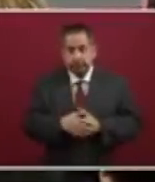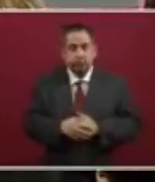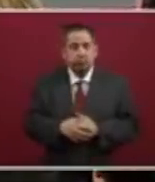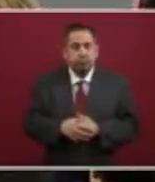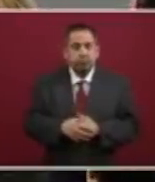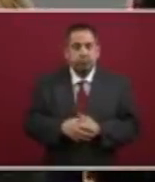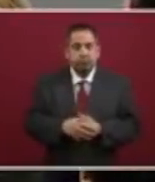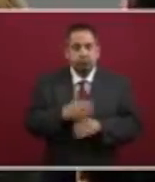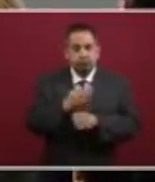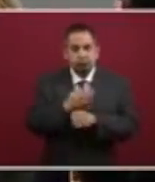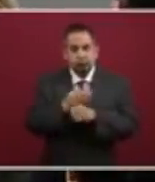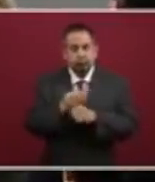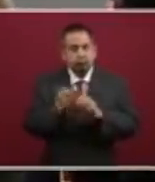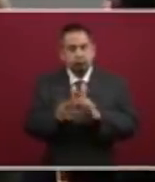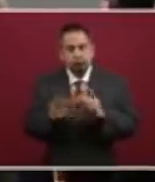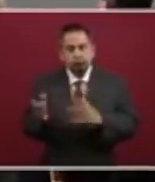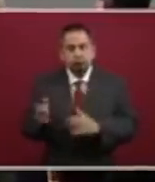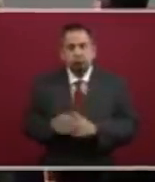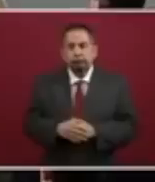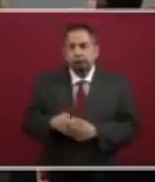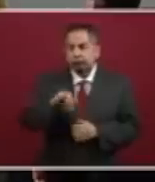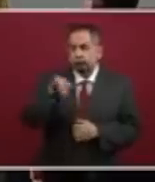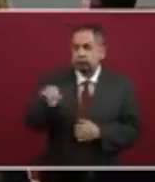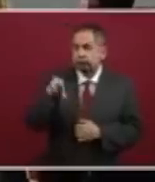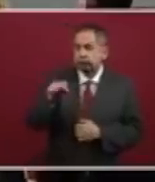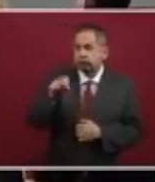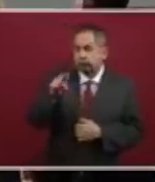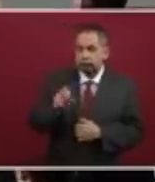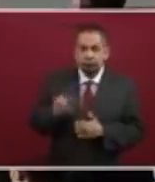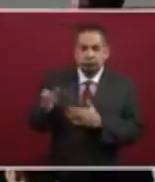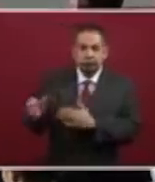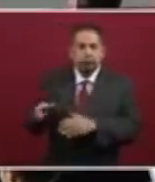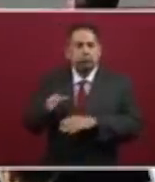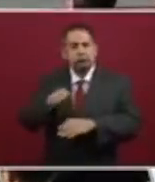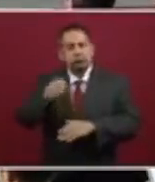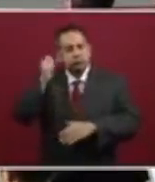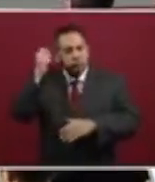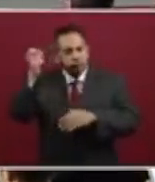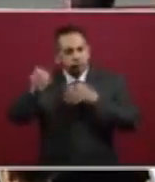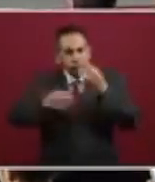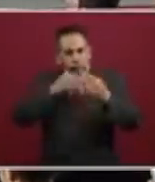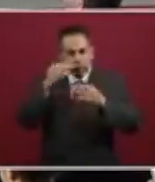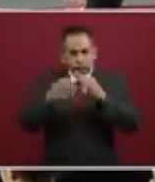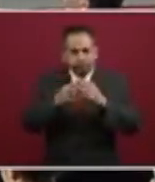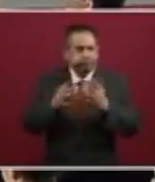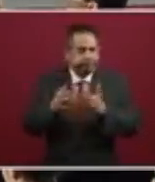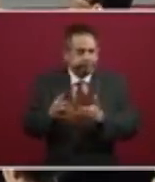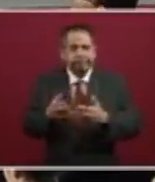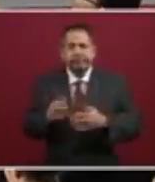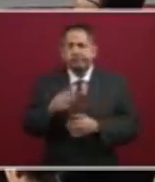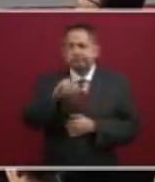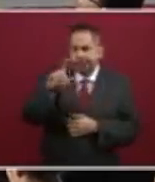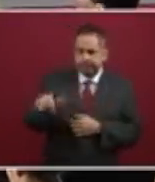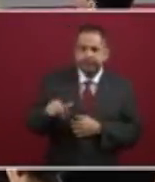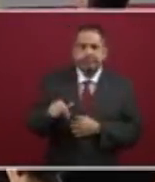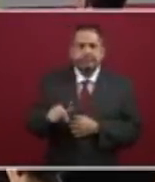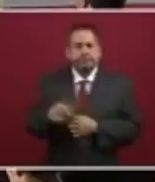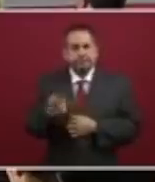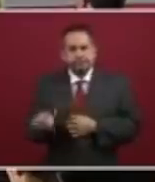escuchamos a Jesús en lo de la campaña y luego